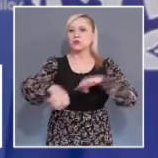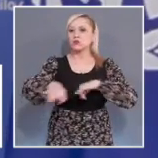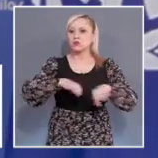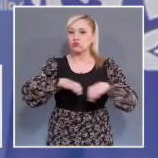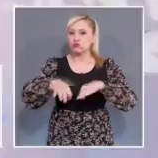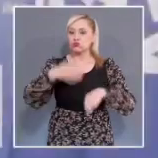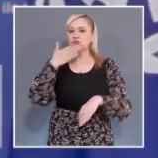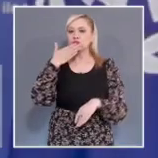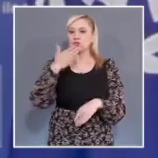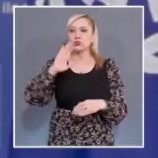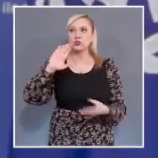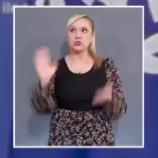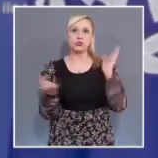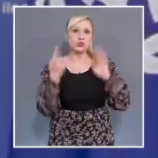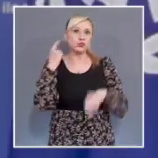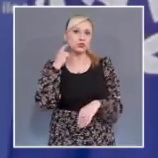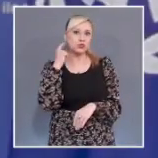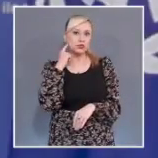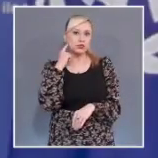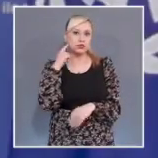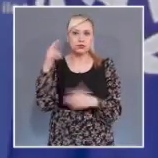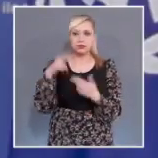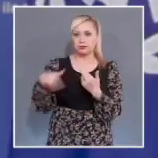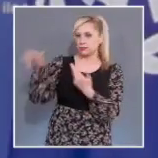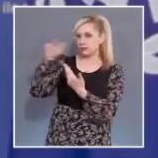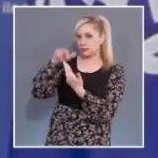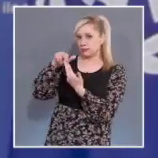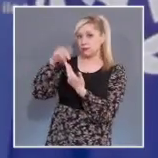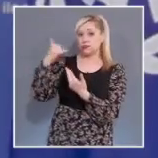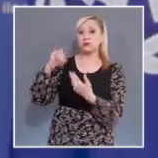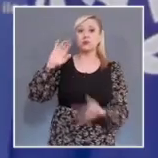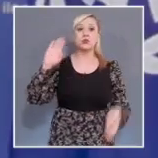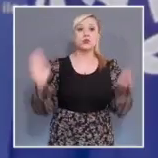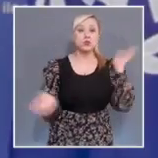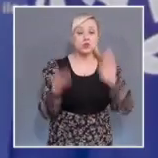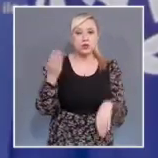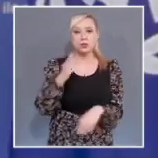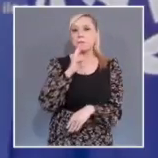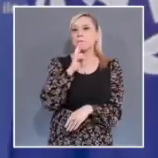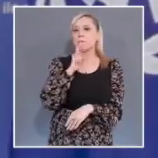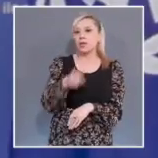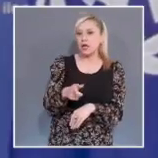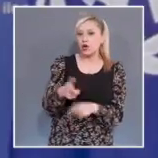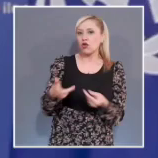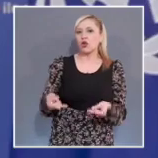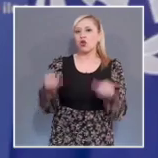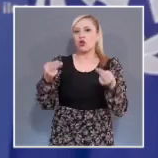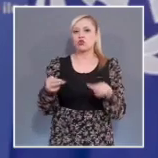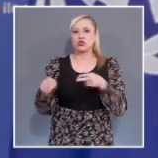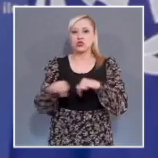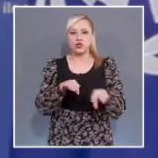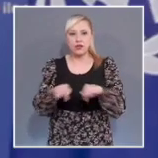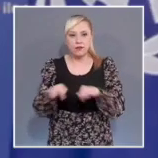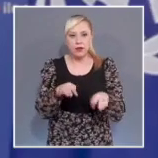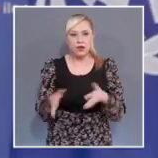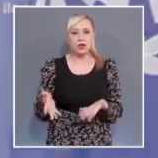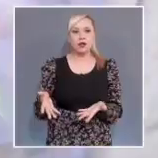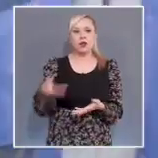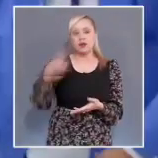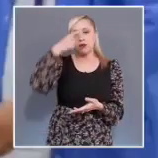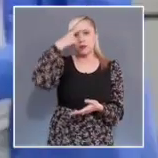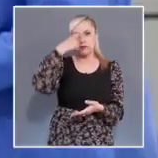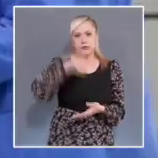y regional. Los mercados laborales funcionan mejor y las comunidades de origen y de destino se